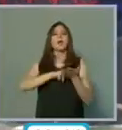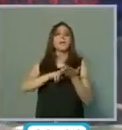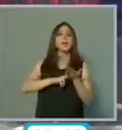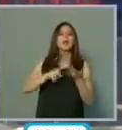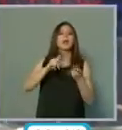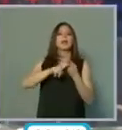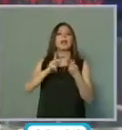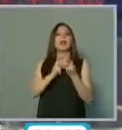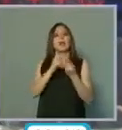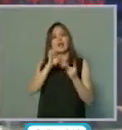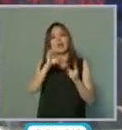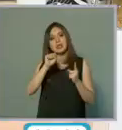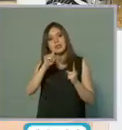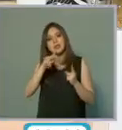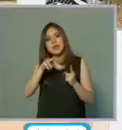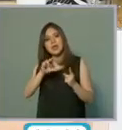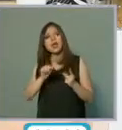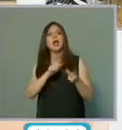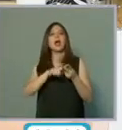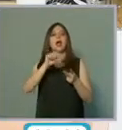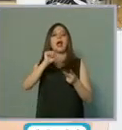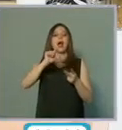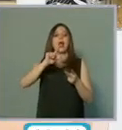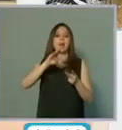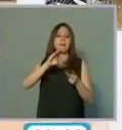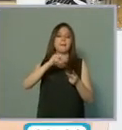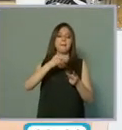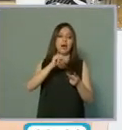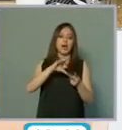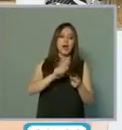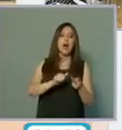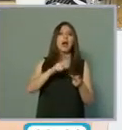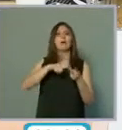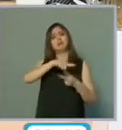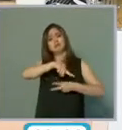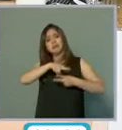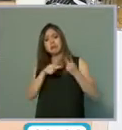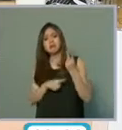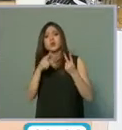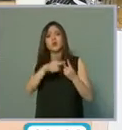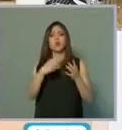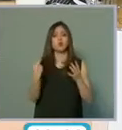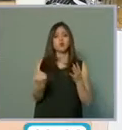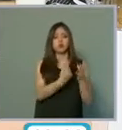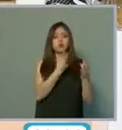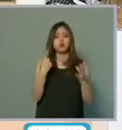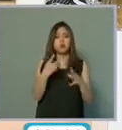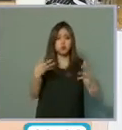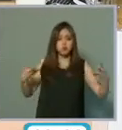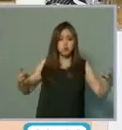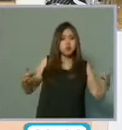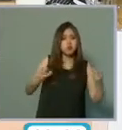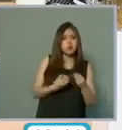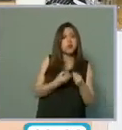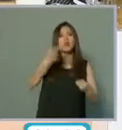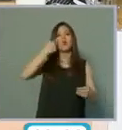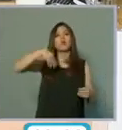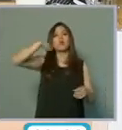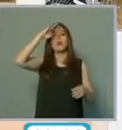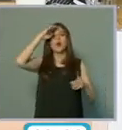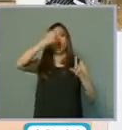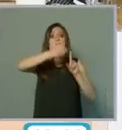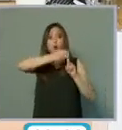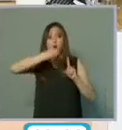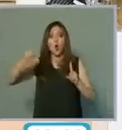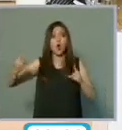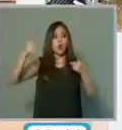albahaca. Todo lo que dicen en la preparación de los purés, todos esos ingredientes los van a integrar. No hay orden, un